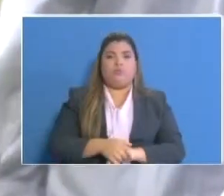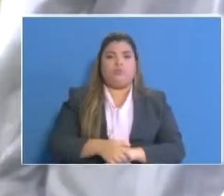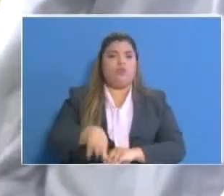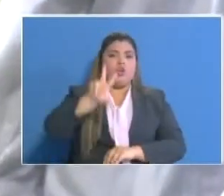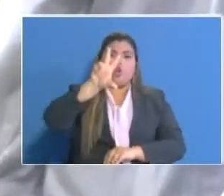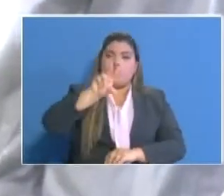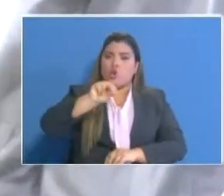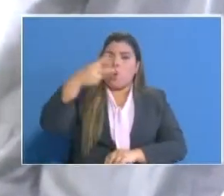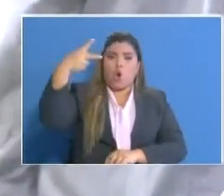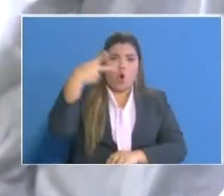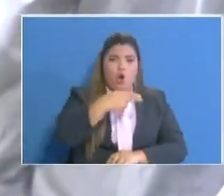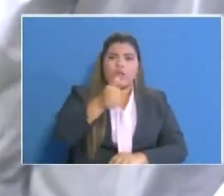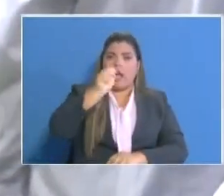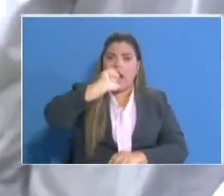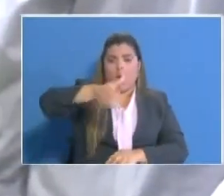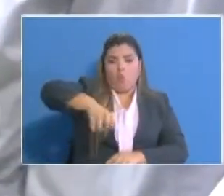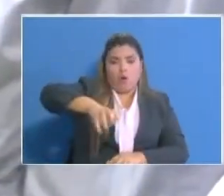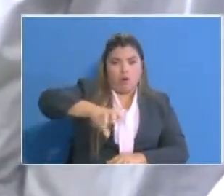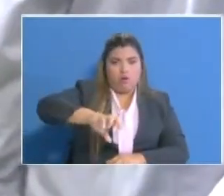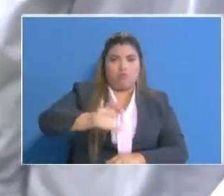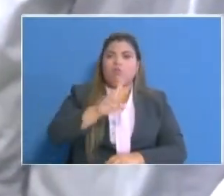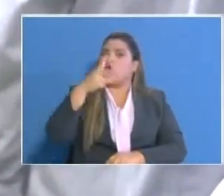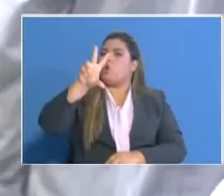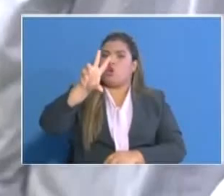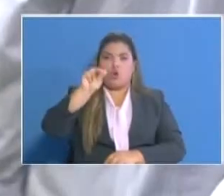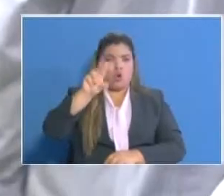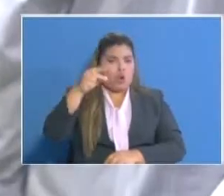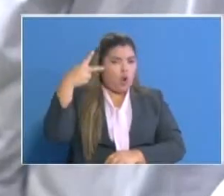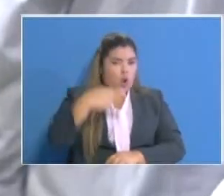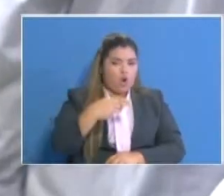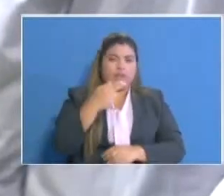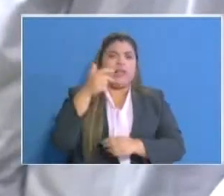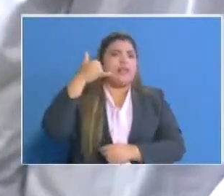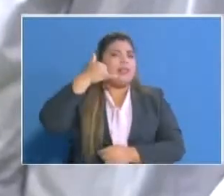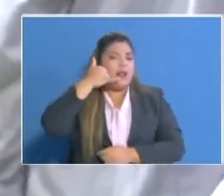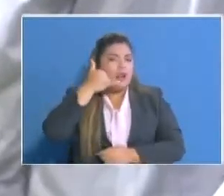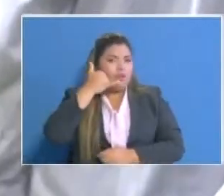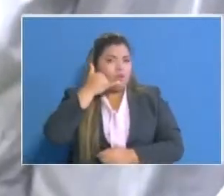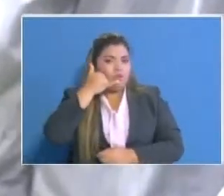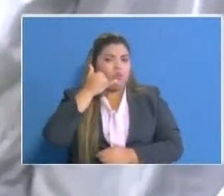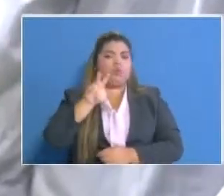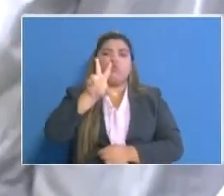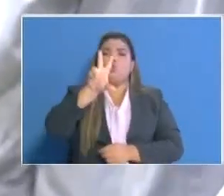corte de agua, no corte de teléfono, no corte